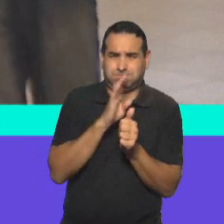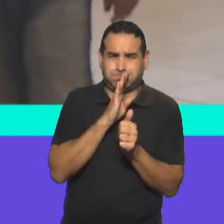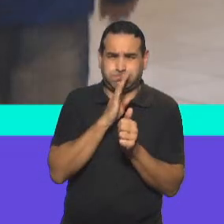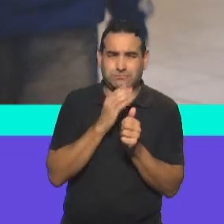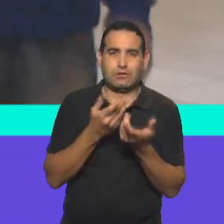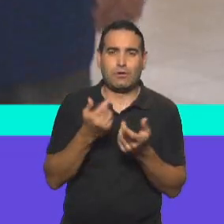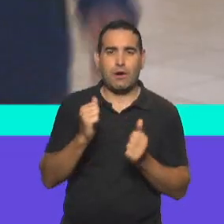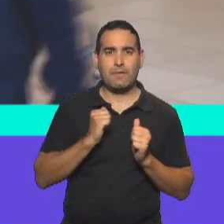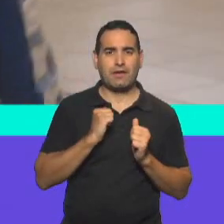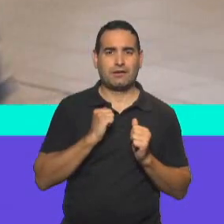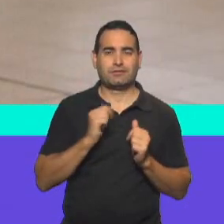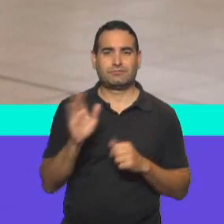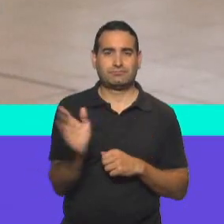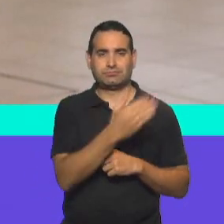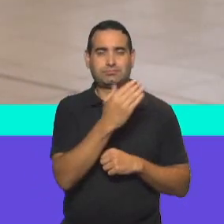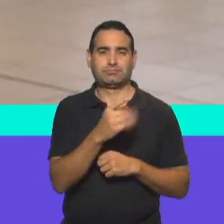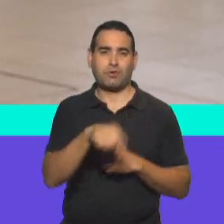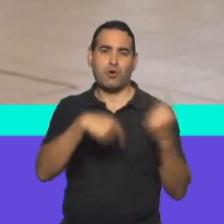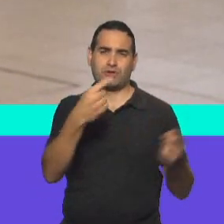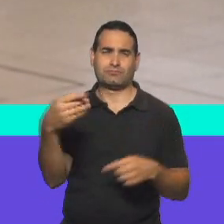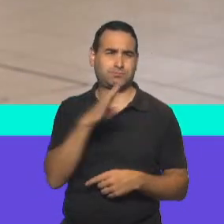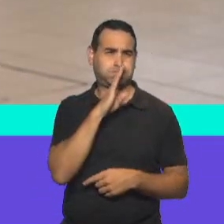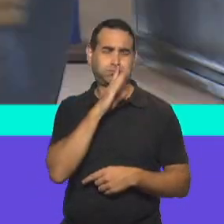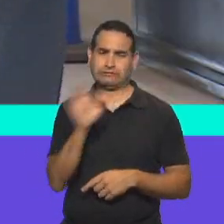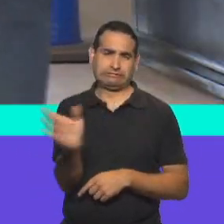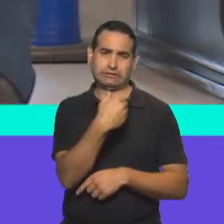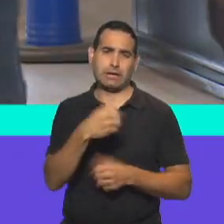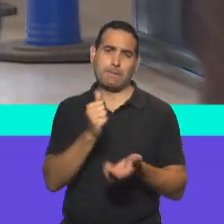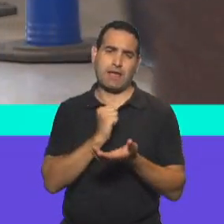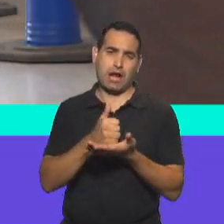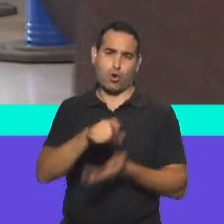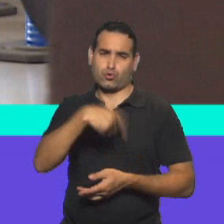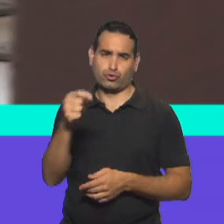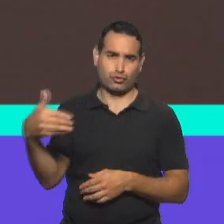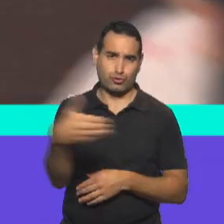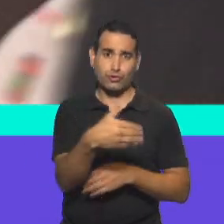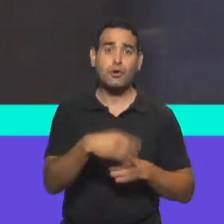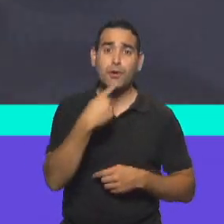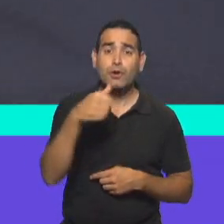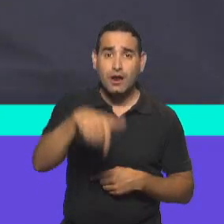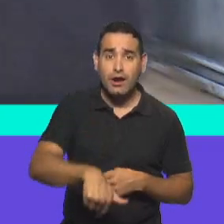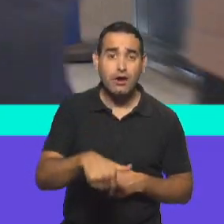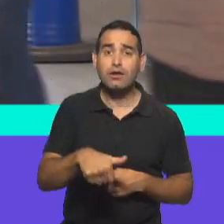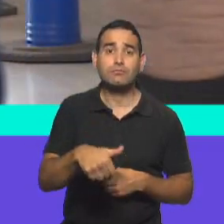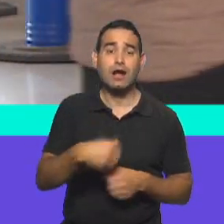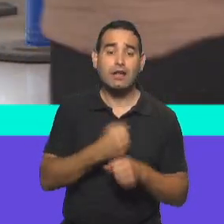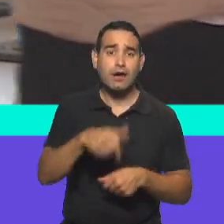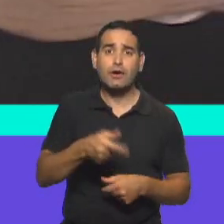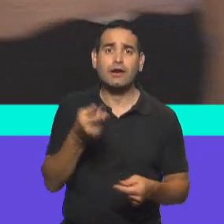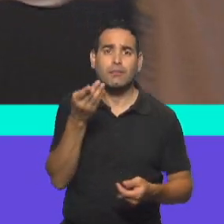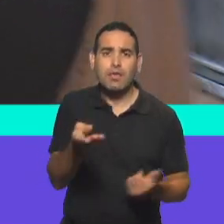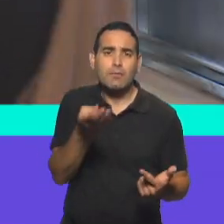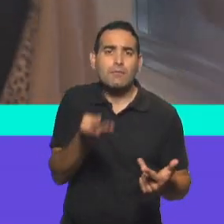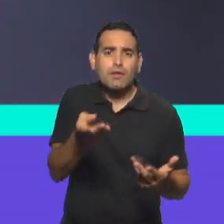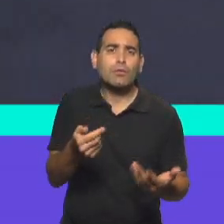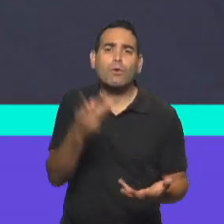esperar un vagón, porque viene muy lleno, pero bueno. Desde que saliste hoy de tu casa hasta este momento, ¿cuántas veces te pidieron la